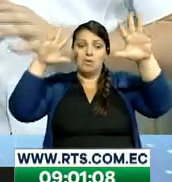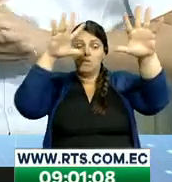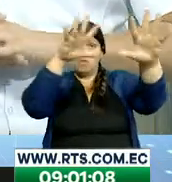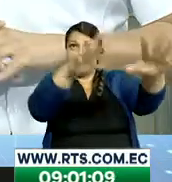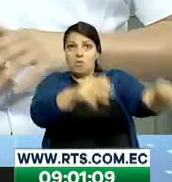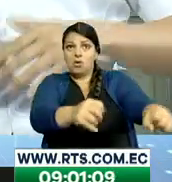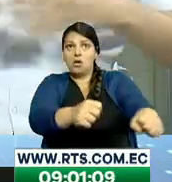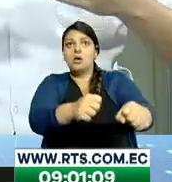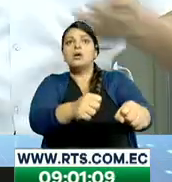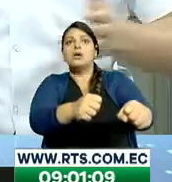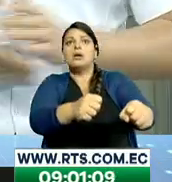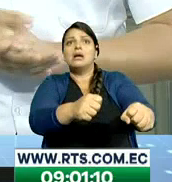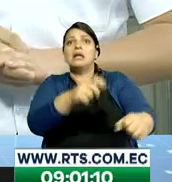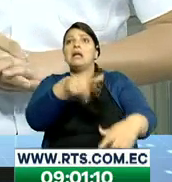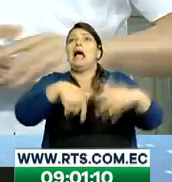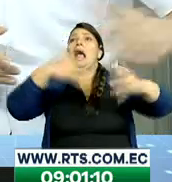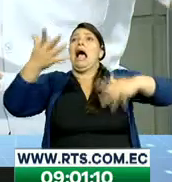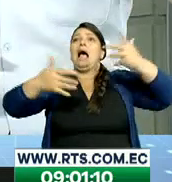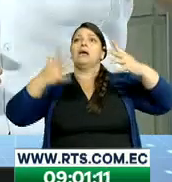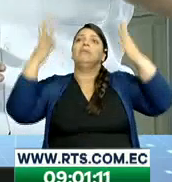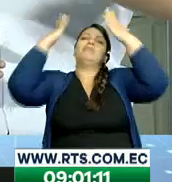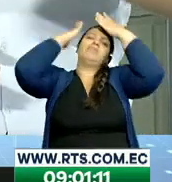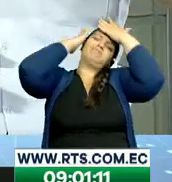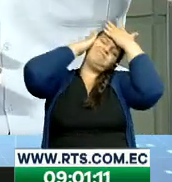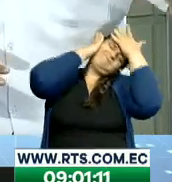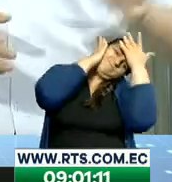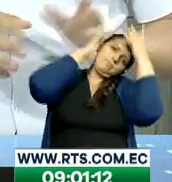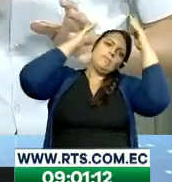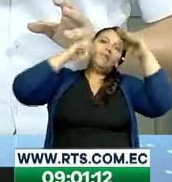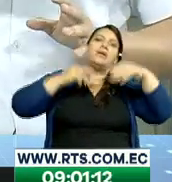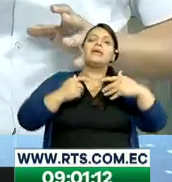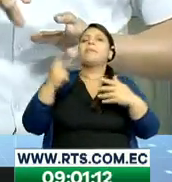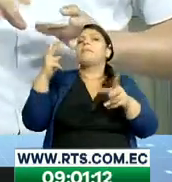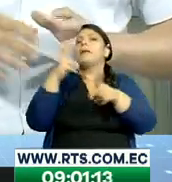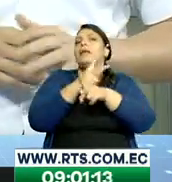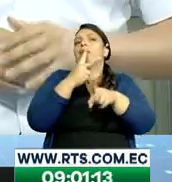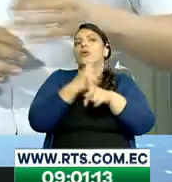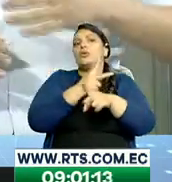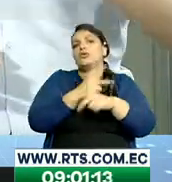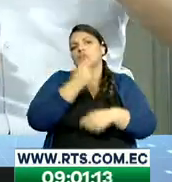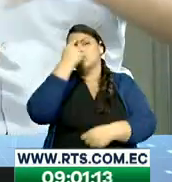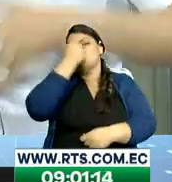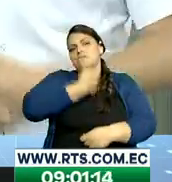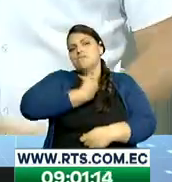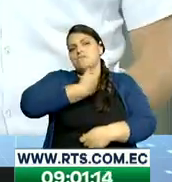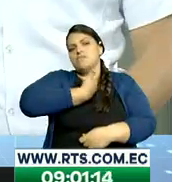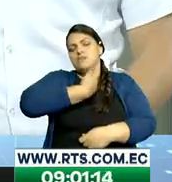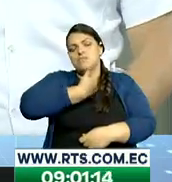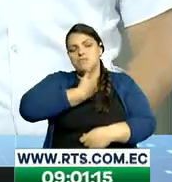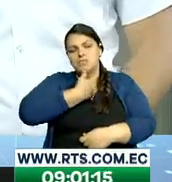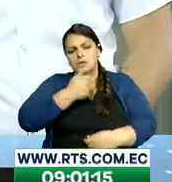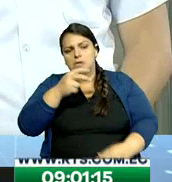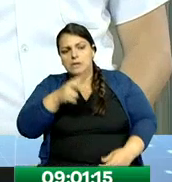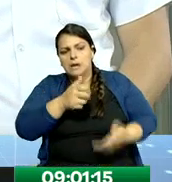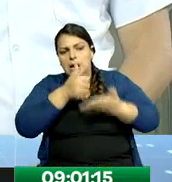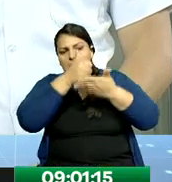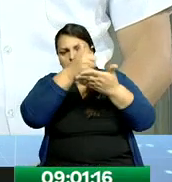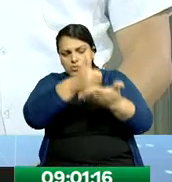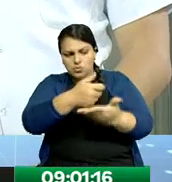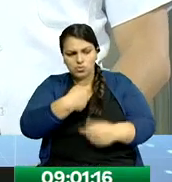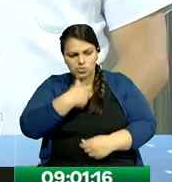las Fuerzas Armadas, de la Armada del Ecuador, dando constantes rondas, principalmente en estas fechas en las playas, para que puedan ser usados al